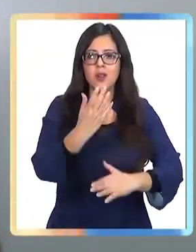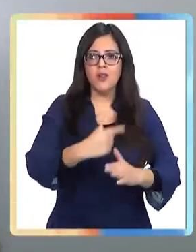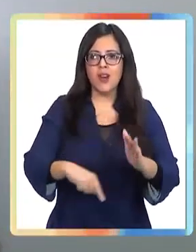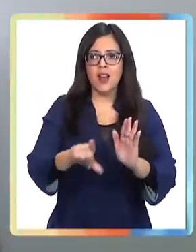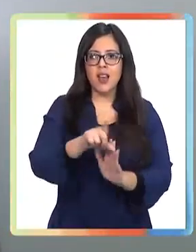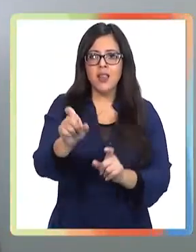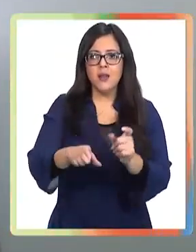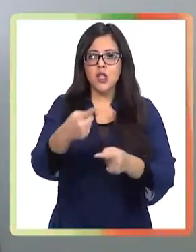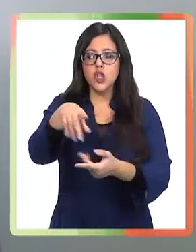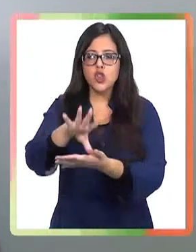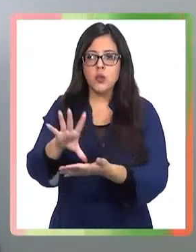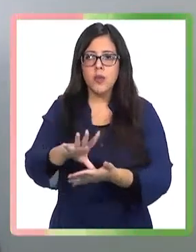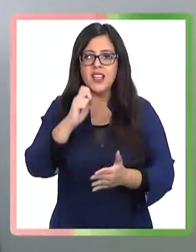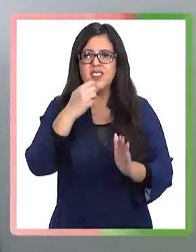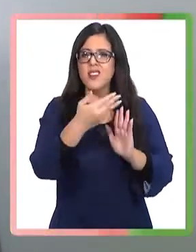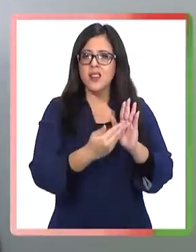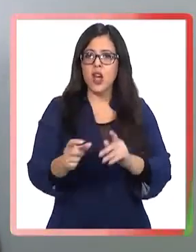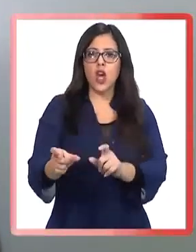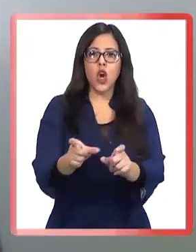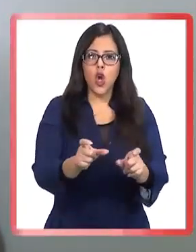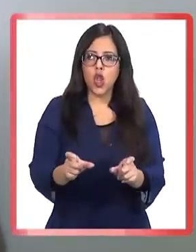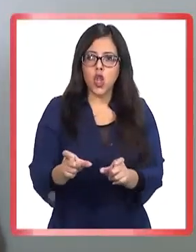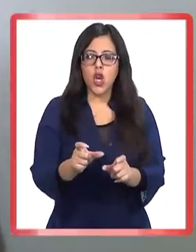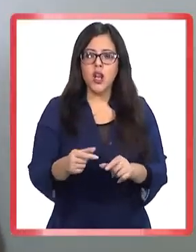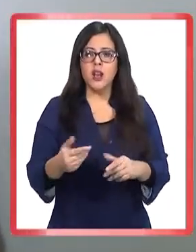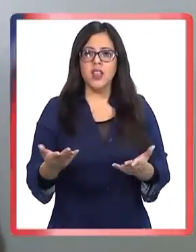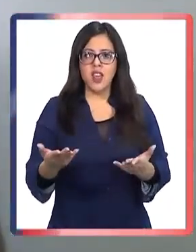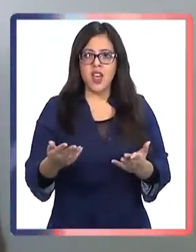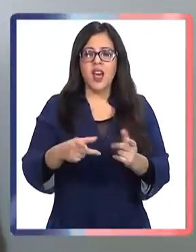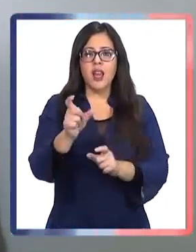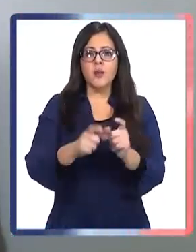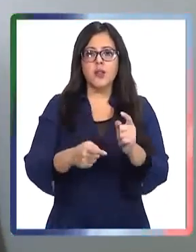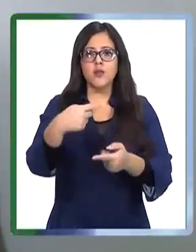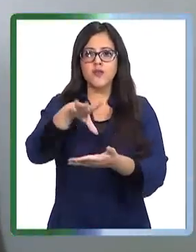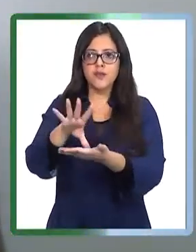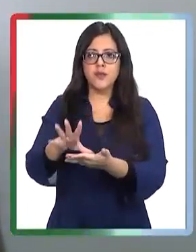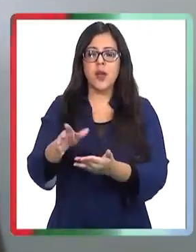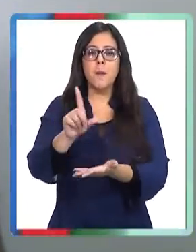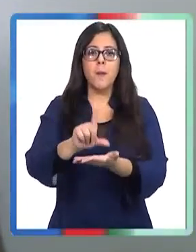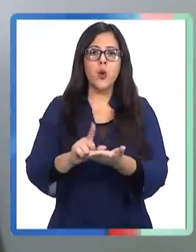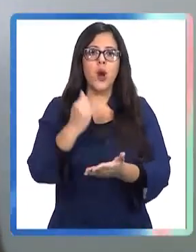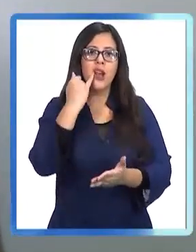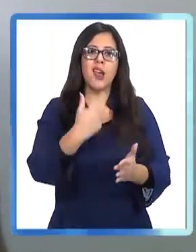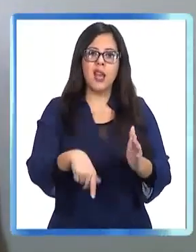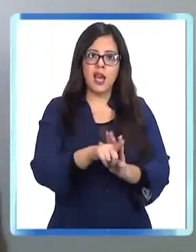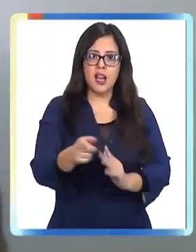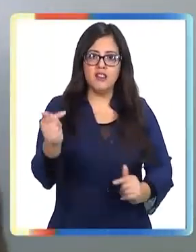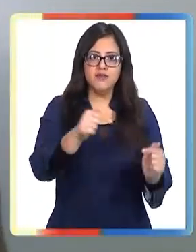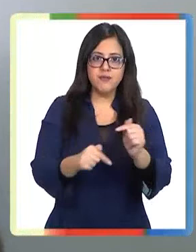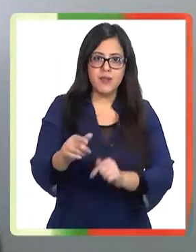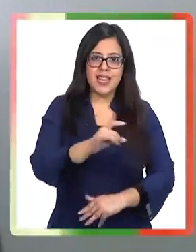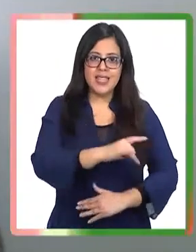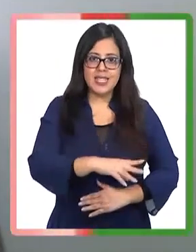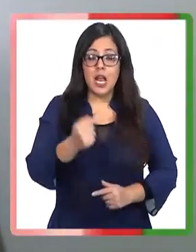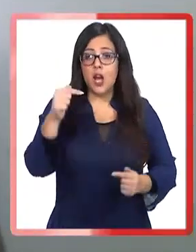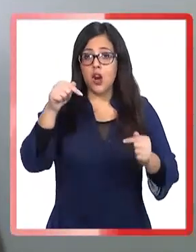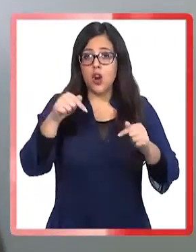nueva ley migratoria que pretendía controlar de alguna manera el flujo migratorio por pasos no habilitados. Hoy